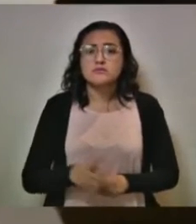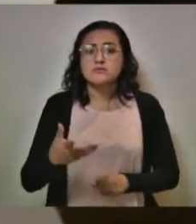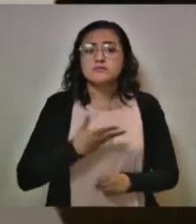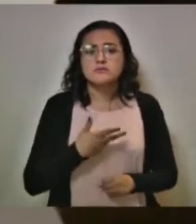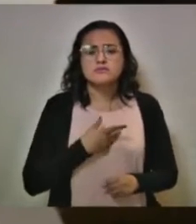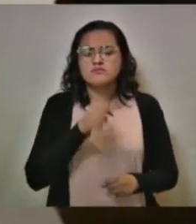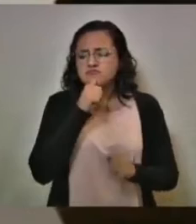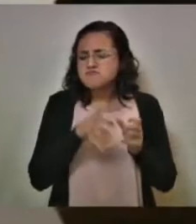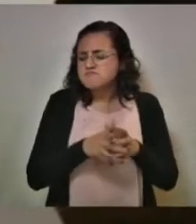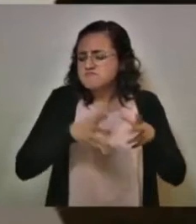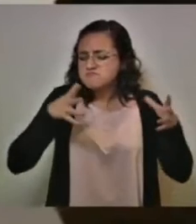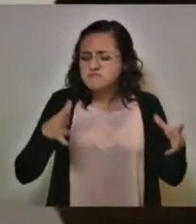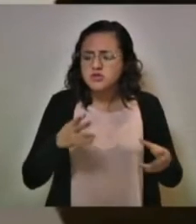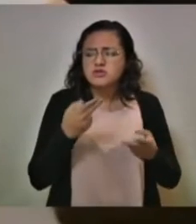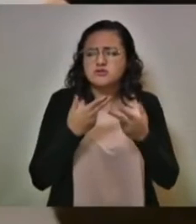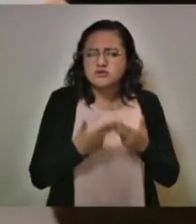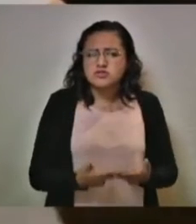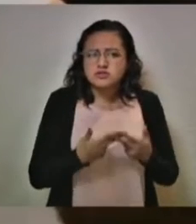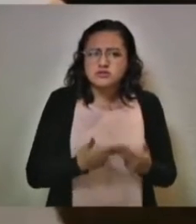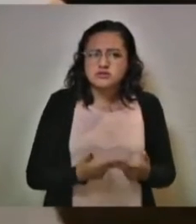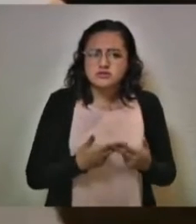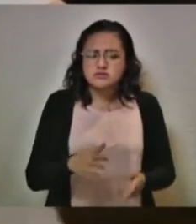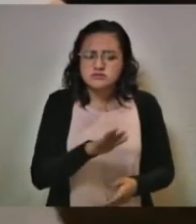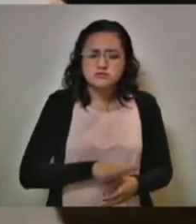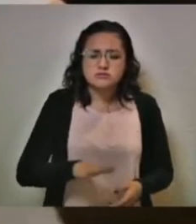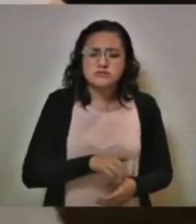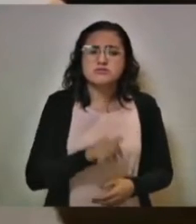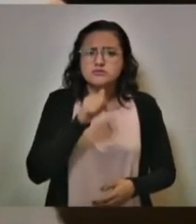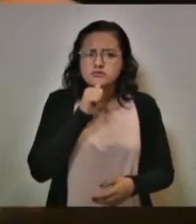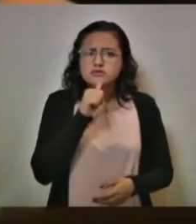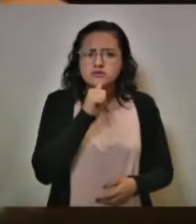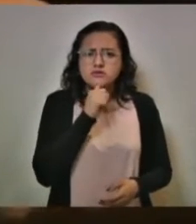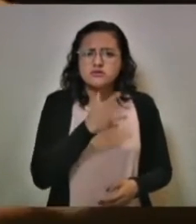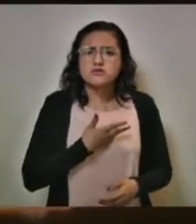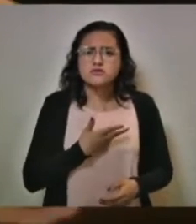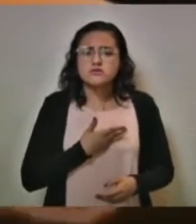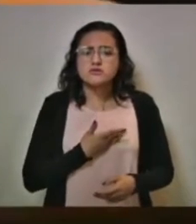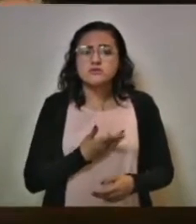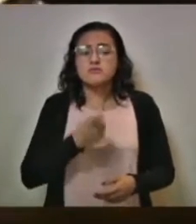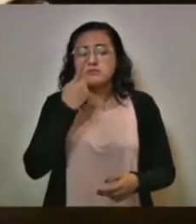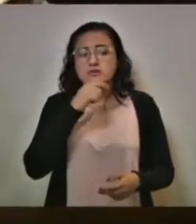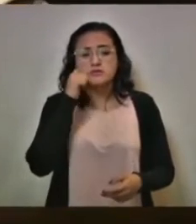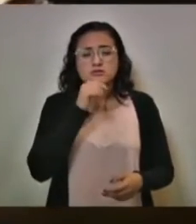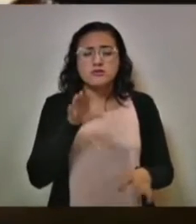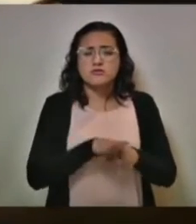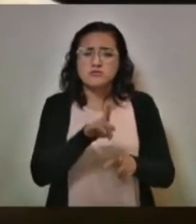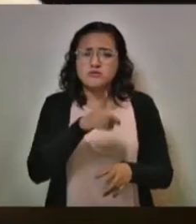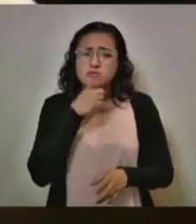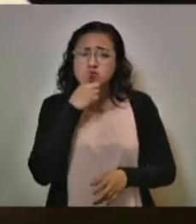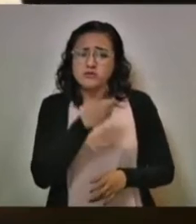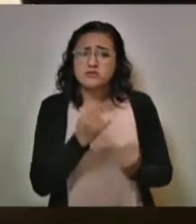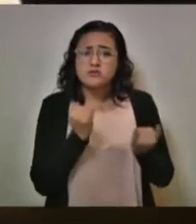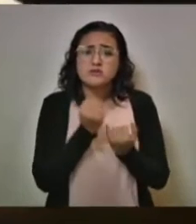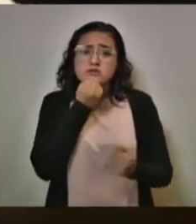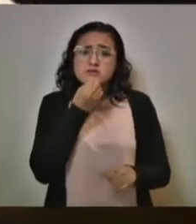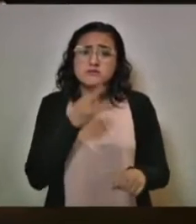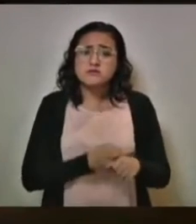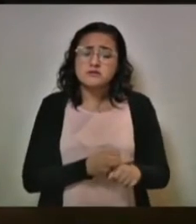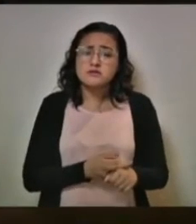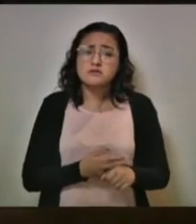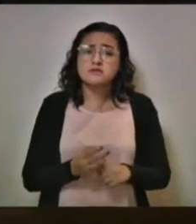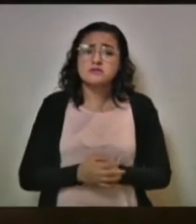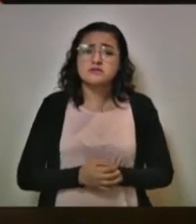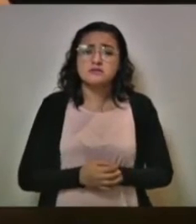es aún mayor, señor. Tenemos capacidad todavía, siempre y cuando, como bien lo dijo usted y la secretaria